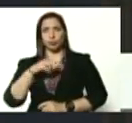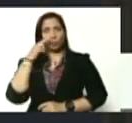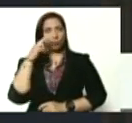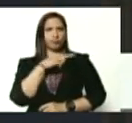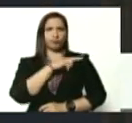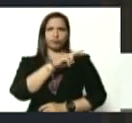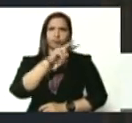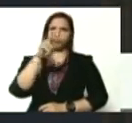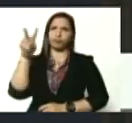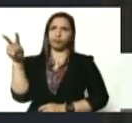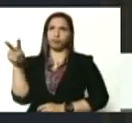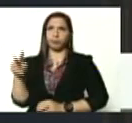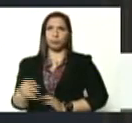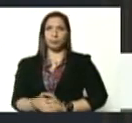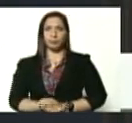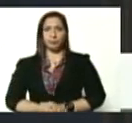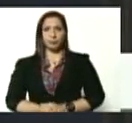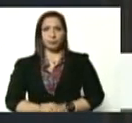horizonte